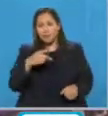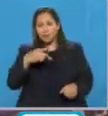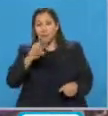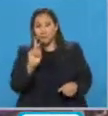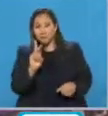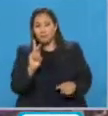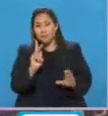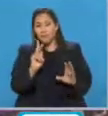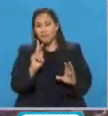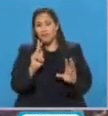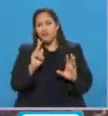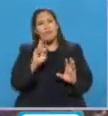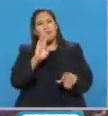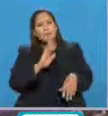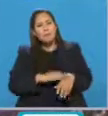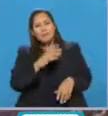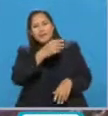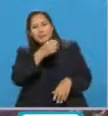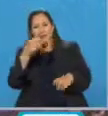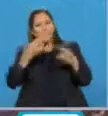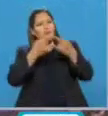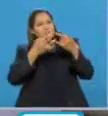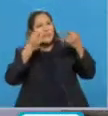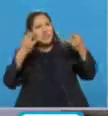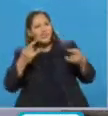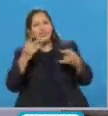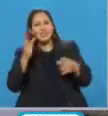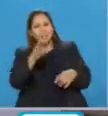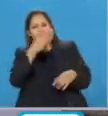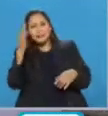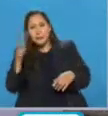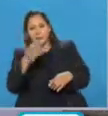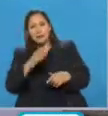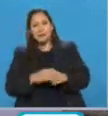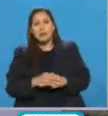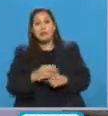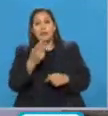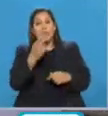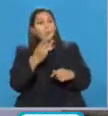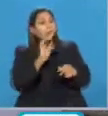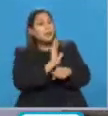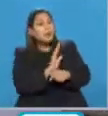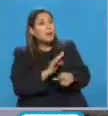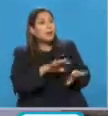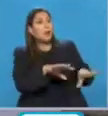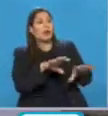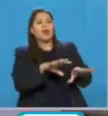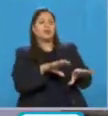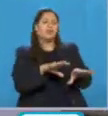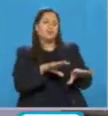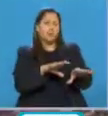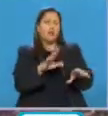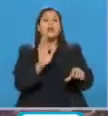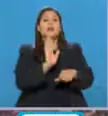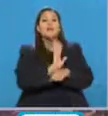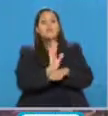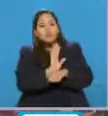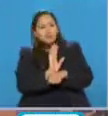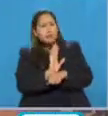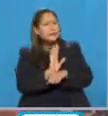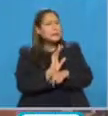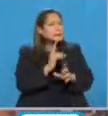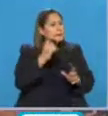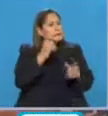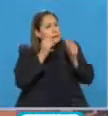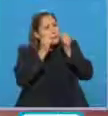vista formal es radical. O sea, no son películas que los van a tener en shock, son películas que les van a pedir poquito más